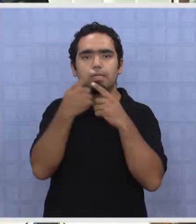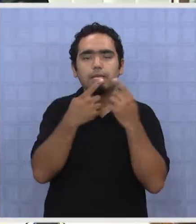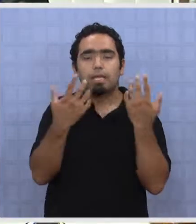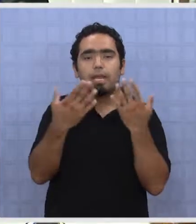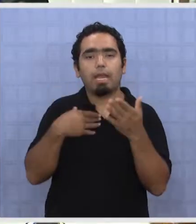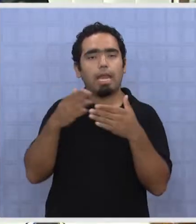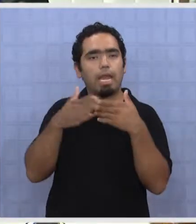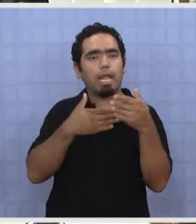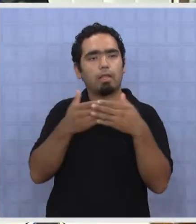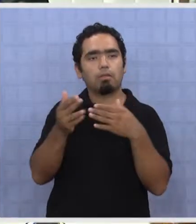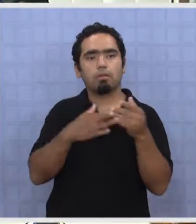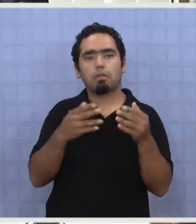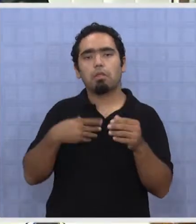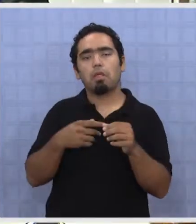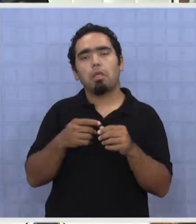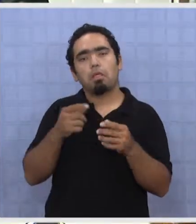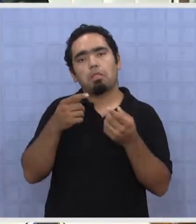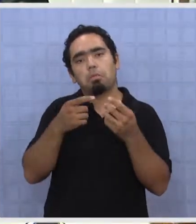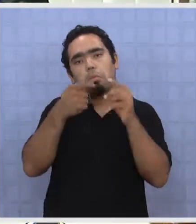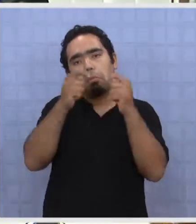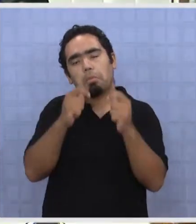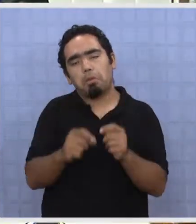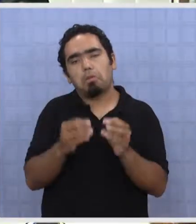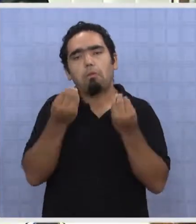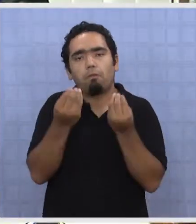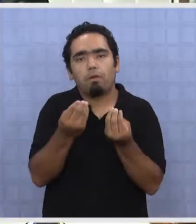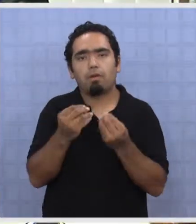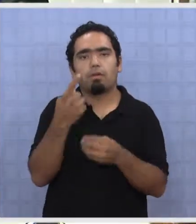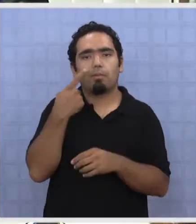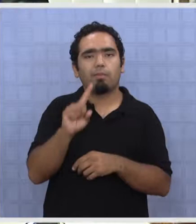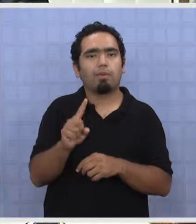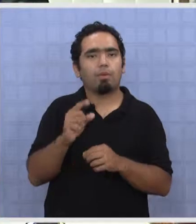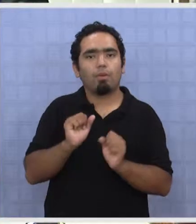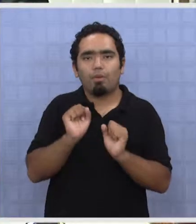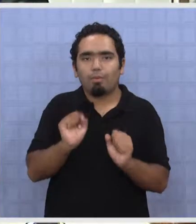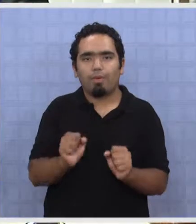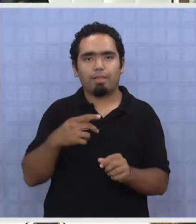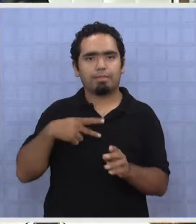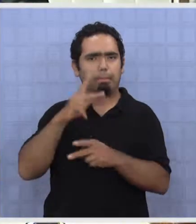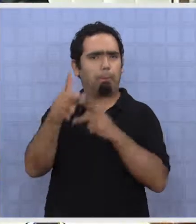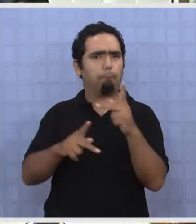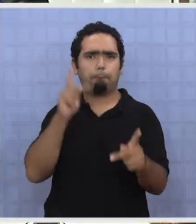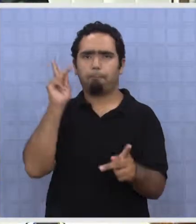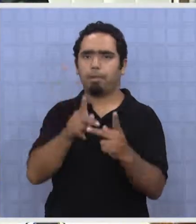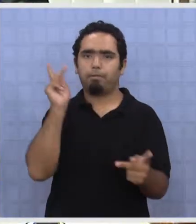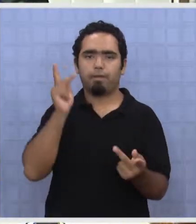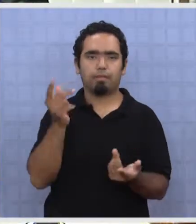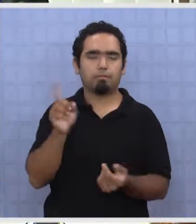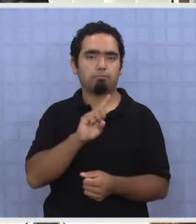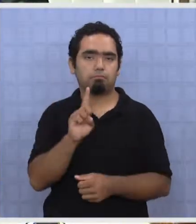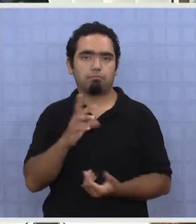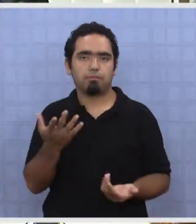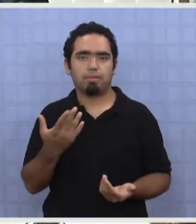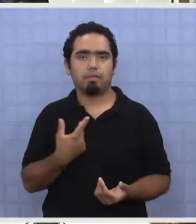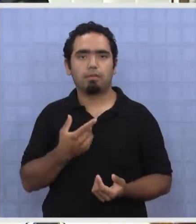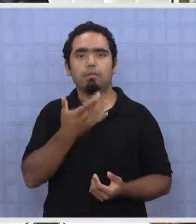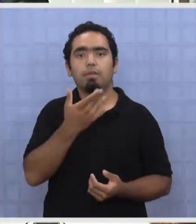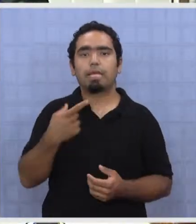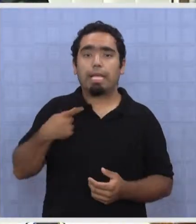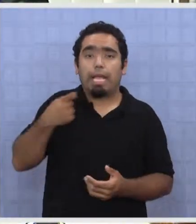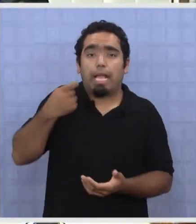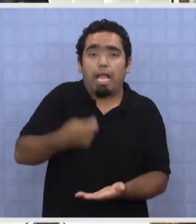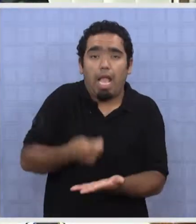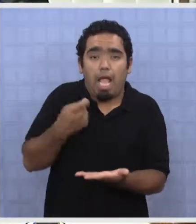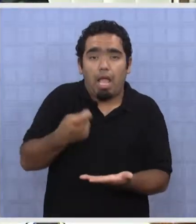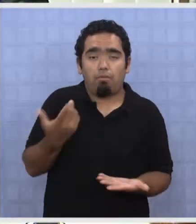el pronóstico que tú puedes decir, un pronóstico bueno, pero no lo puedes decir con certeza. Entonces, al final es caro porque